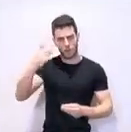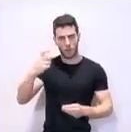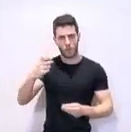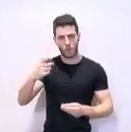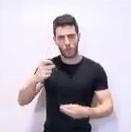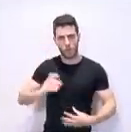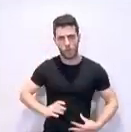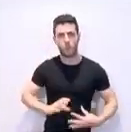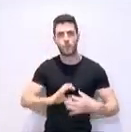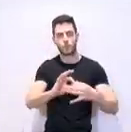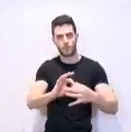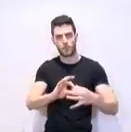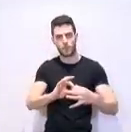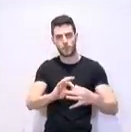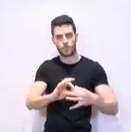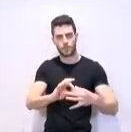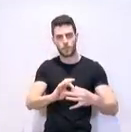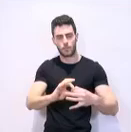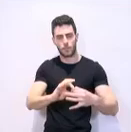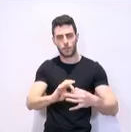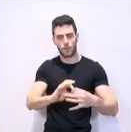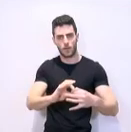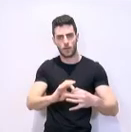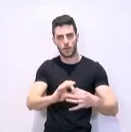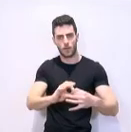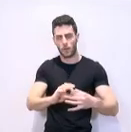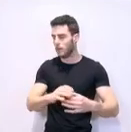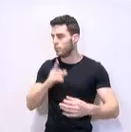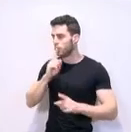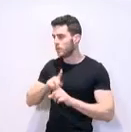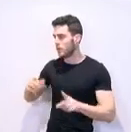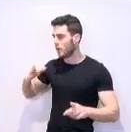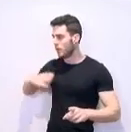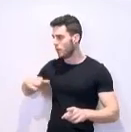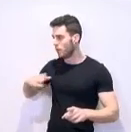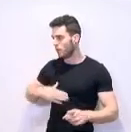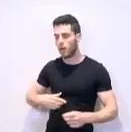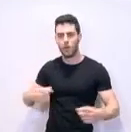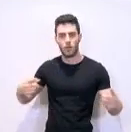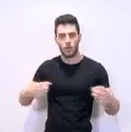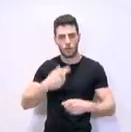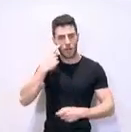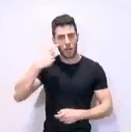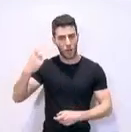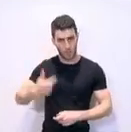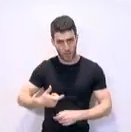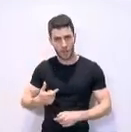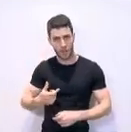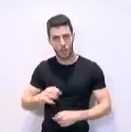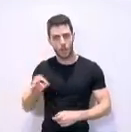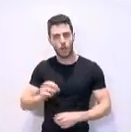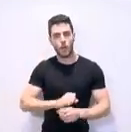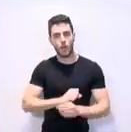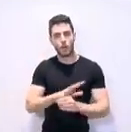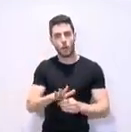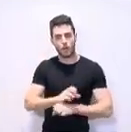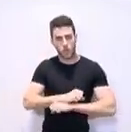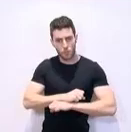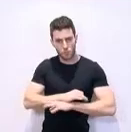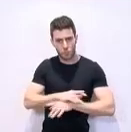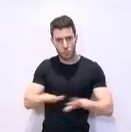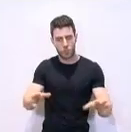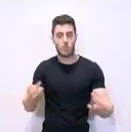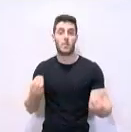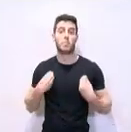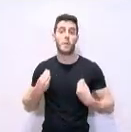de una guerra como la de Ucrania, por favor, silencio, o de una pandemia como la que hemos